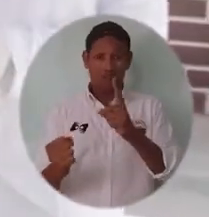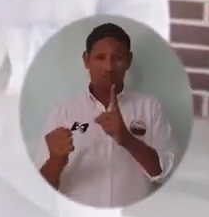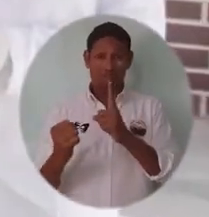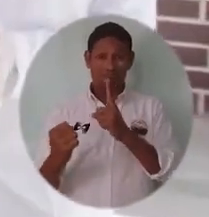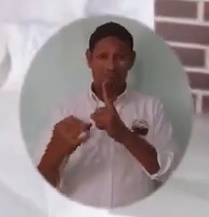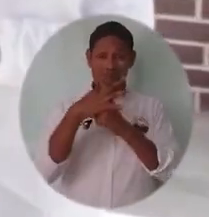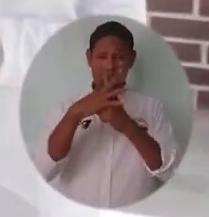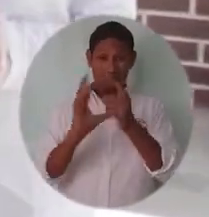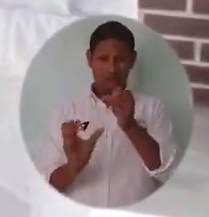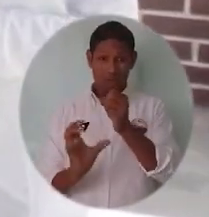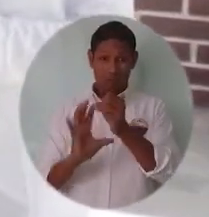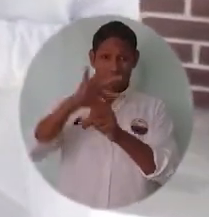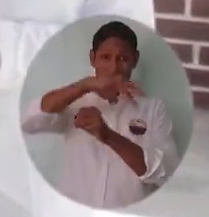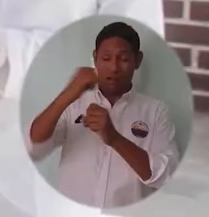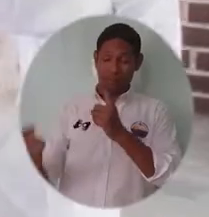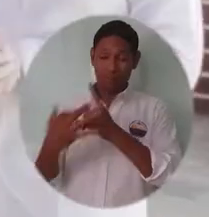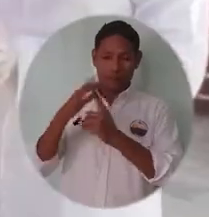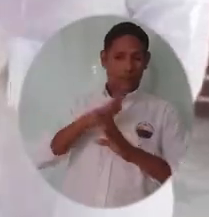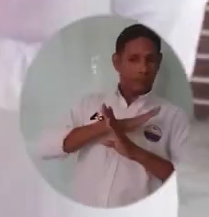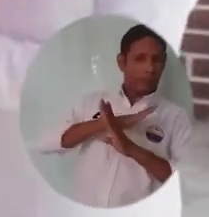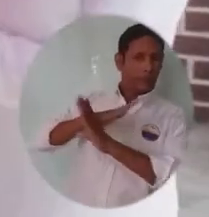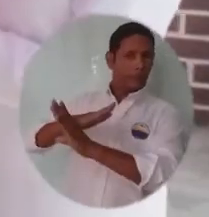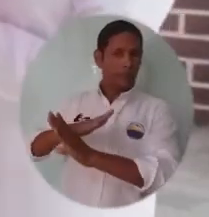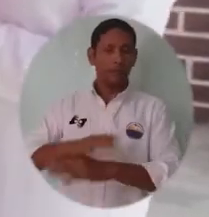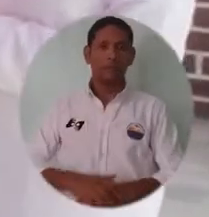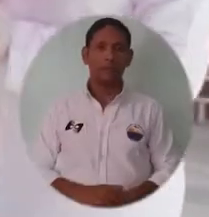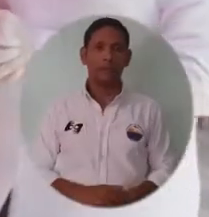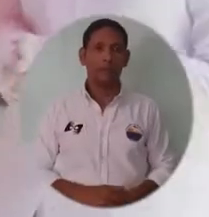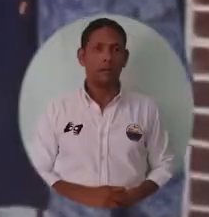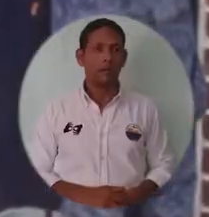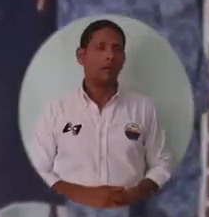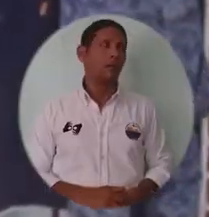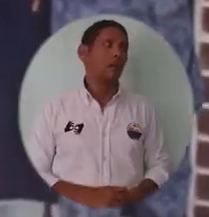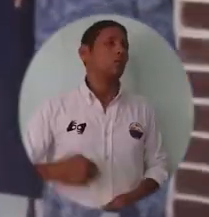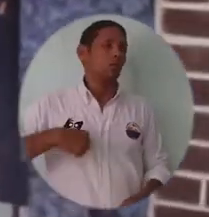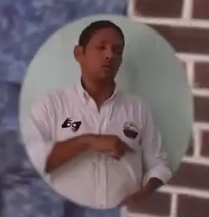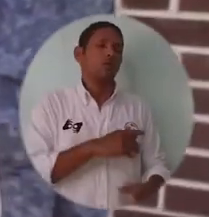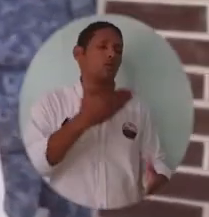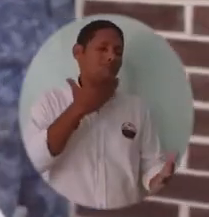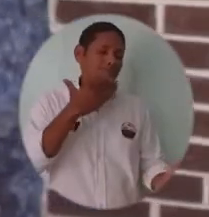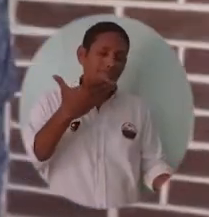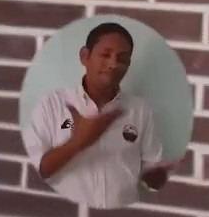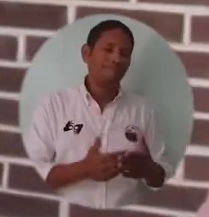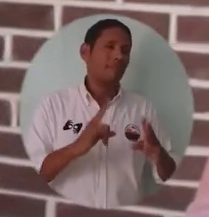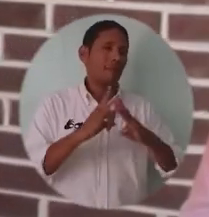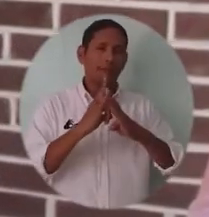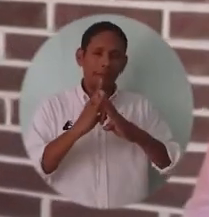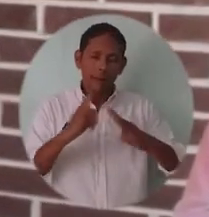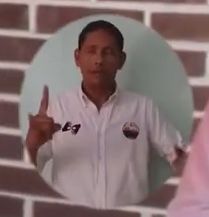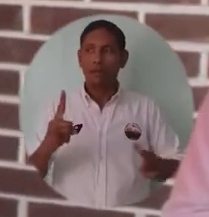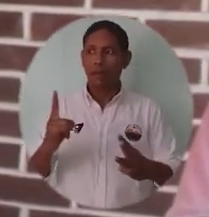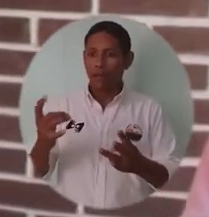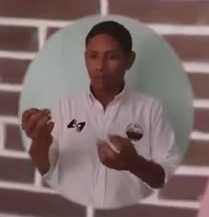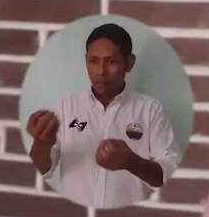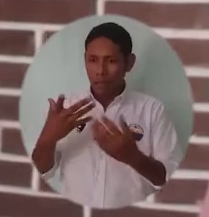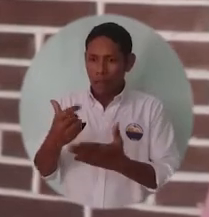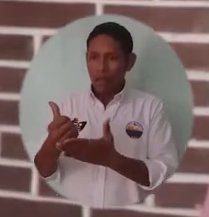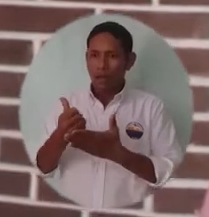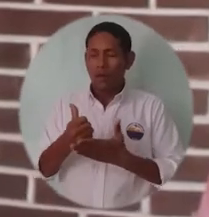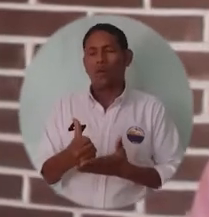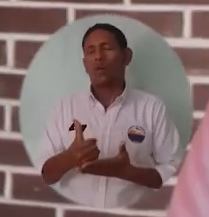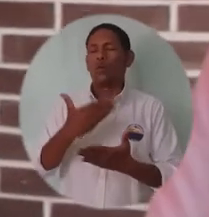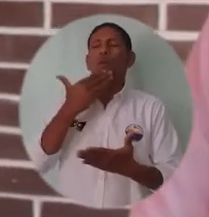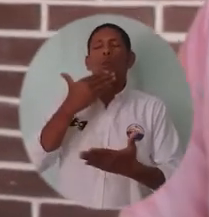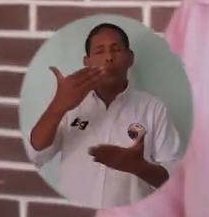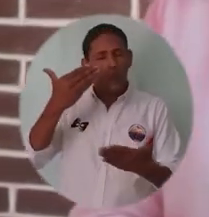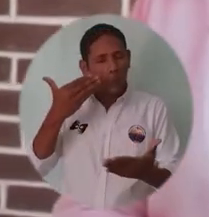todo el personal, tanto de funcionarios como de privados de la libertad, teniendo en cuenta la situación que tenemos en